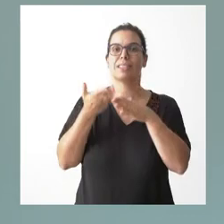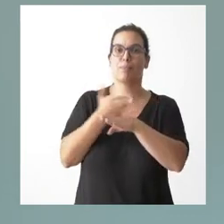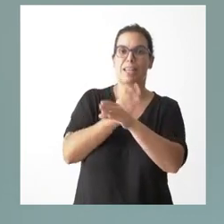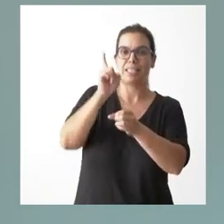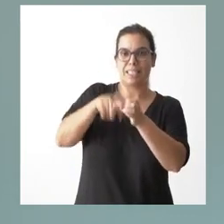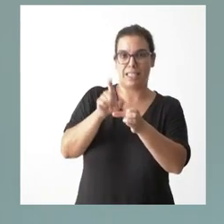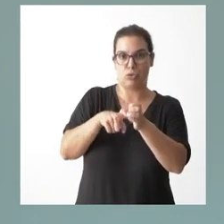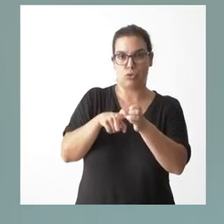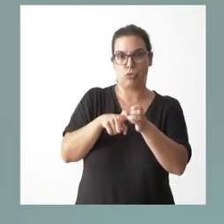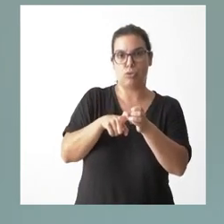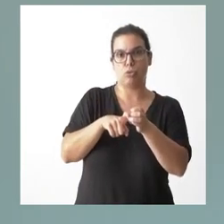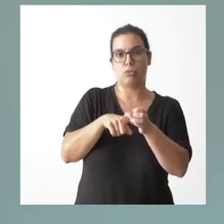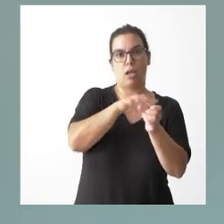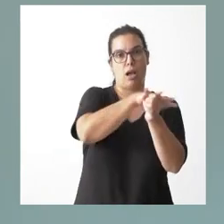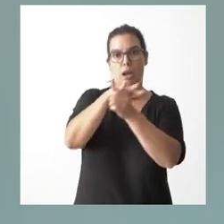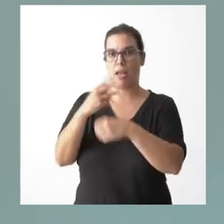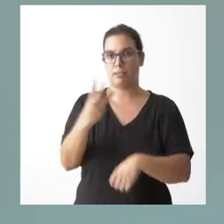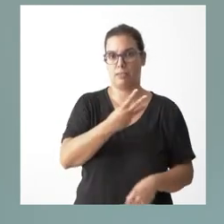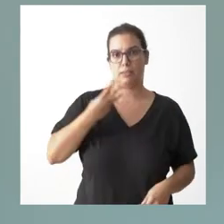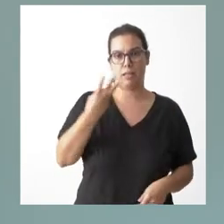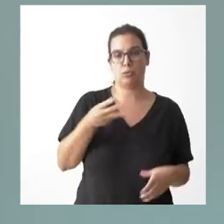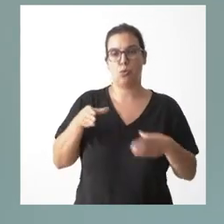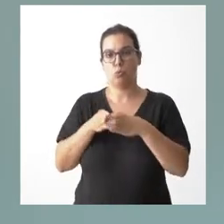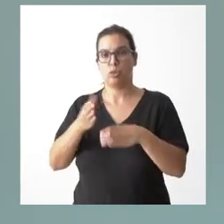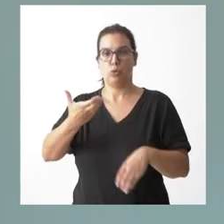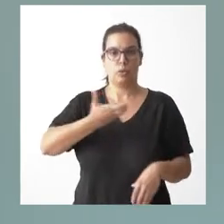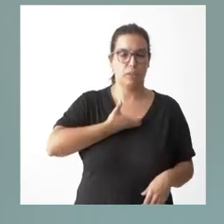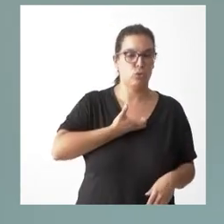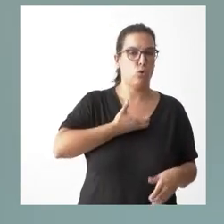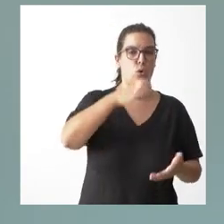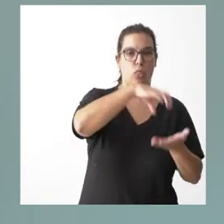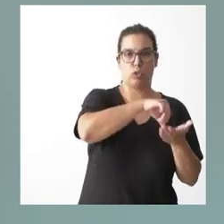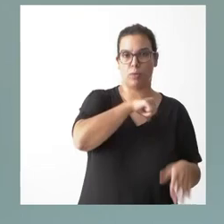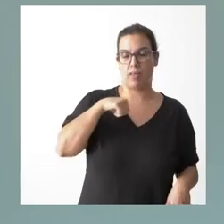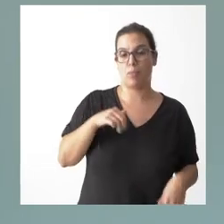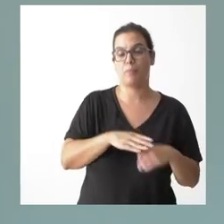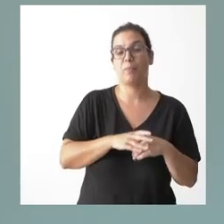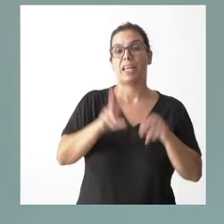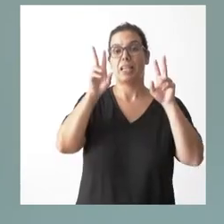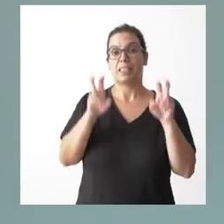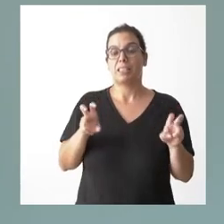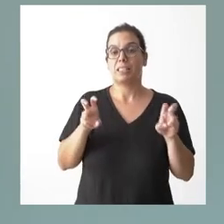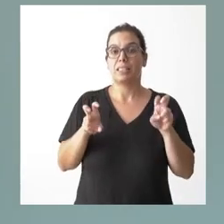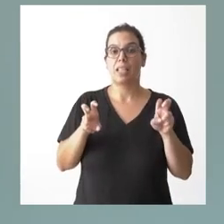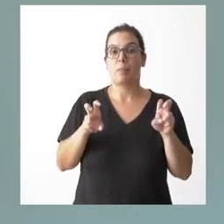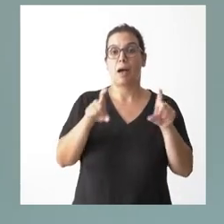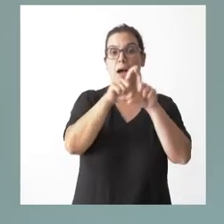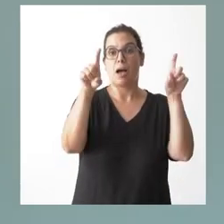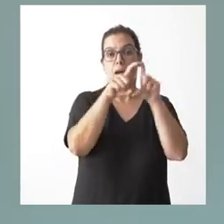todas las en las tres áreas de junta, ayuntamiento y centro privado. Y respecto a la percepción de las pymes,